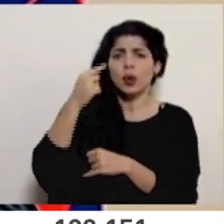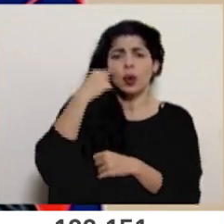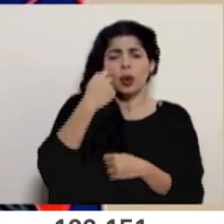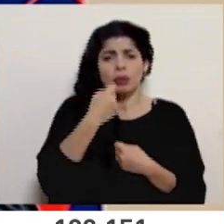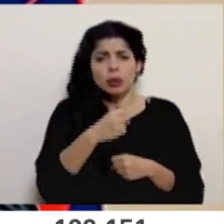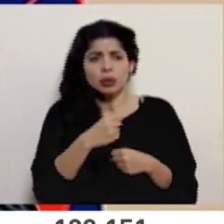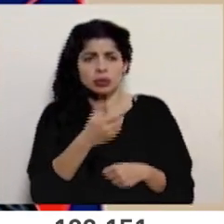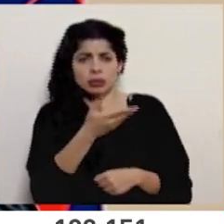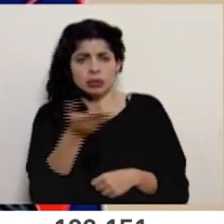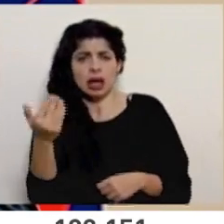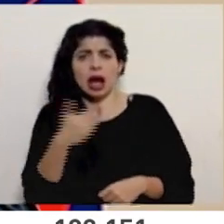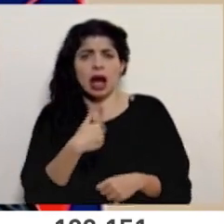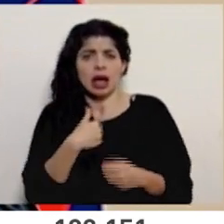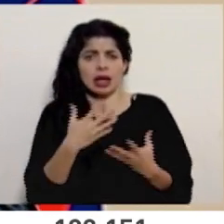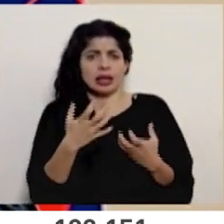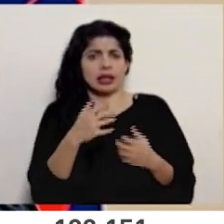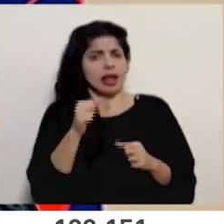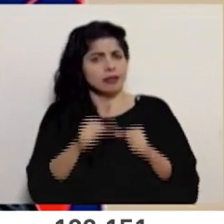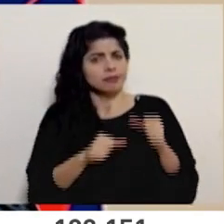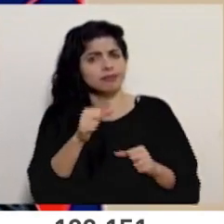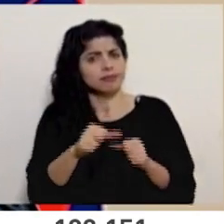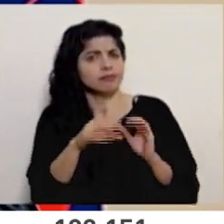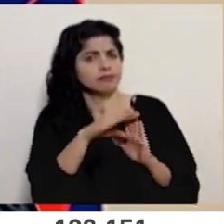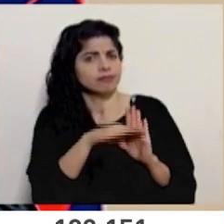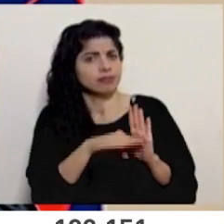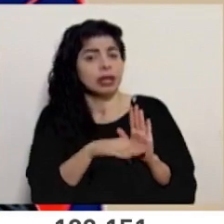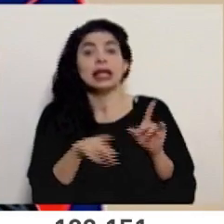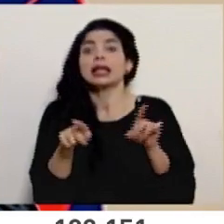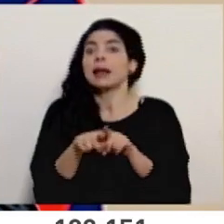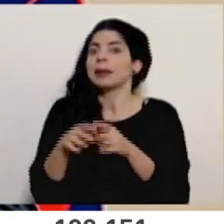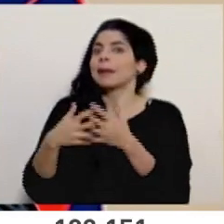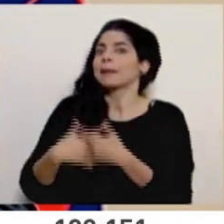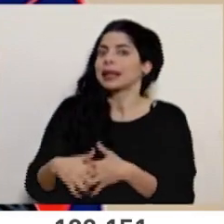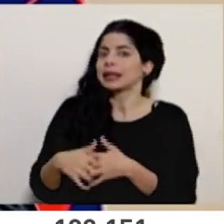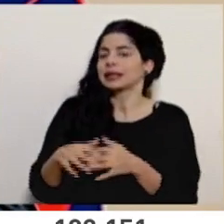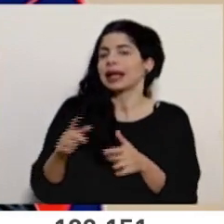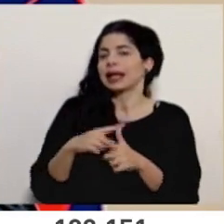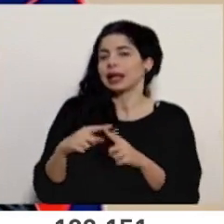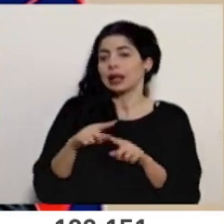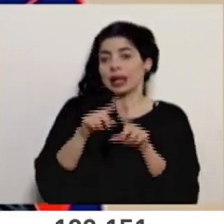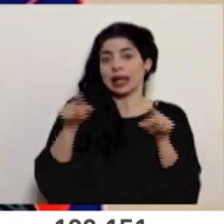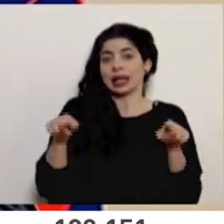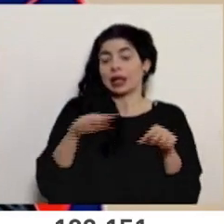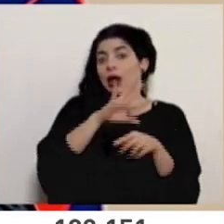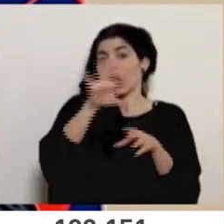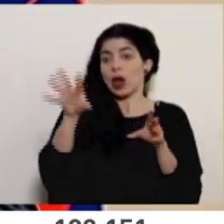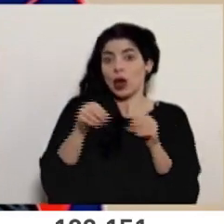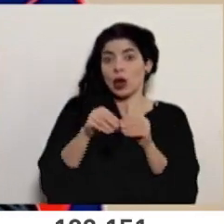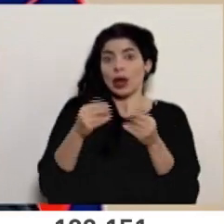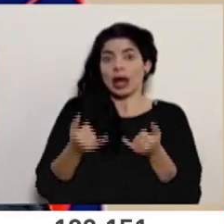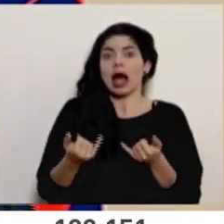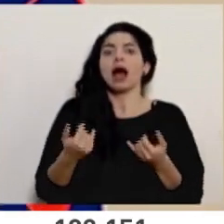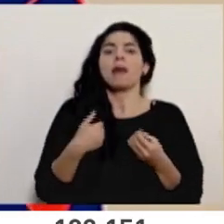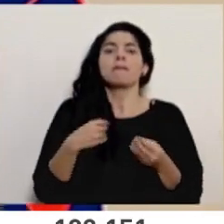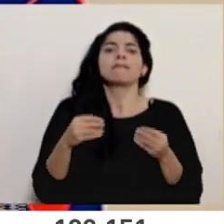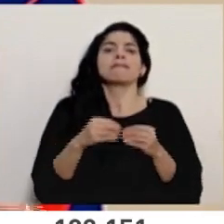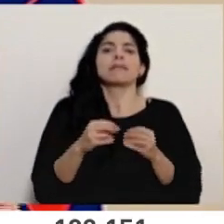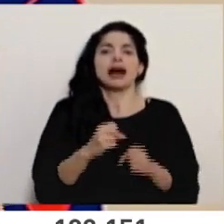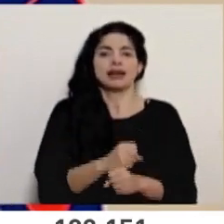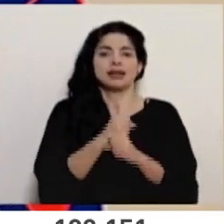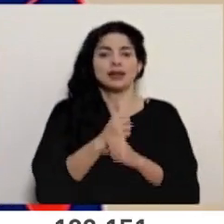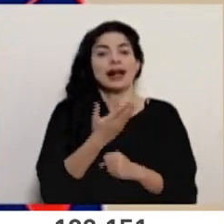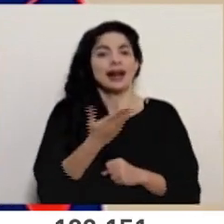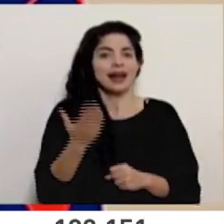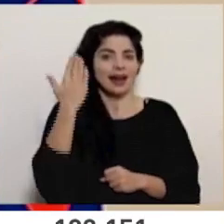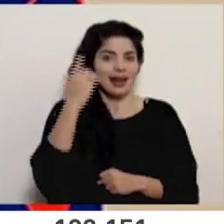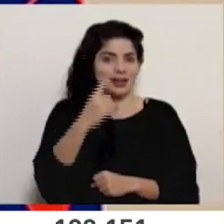locales, para seguir avanzando en el modelo y también de las empresas. Entonces eso nos hace tener hoy más certeza que la que teníamos hace